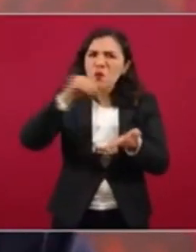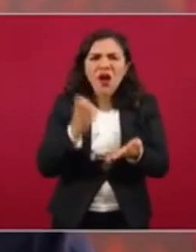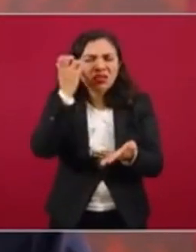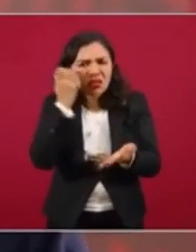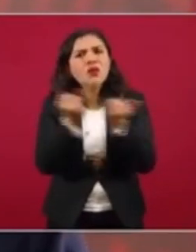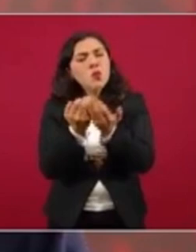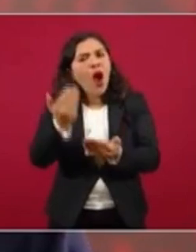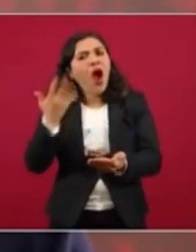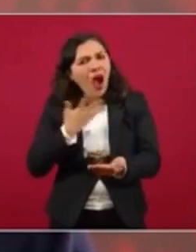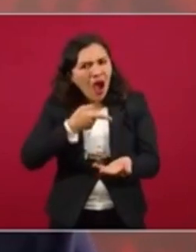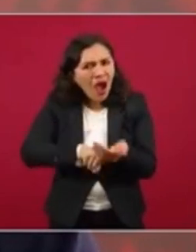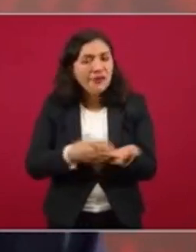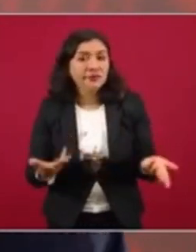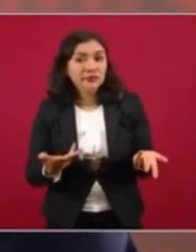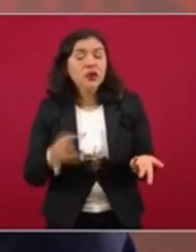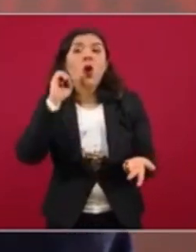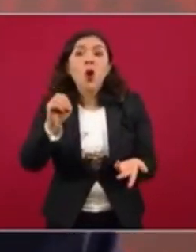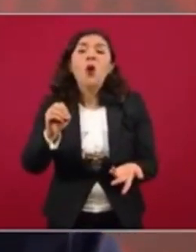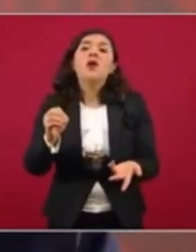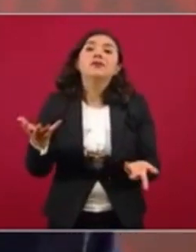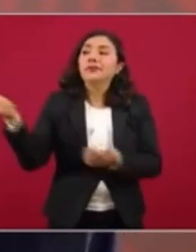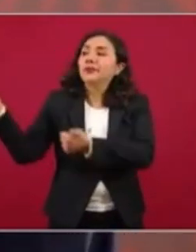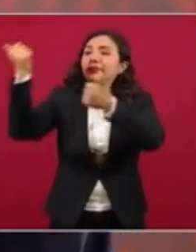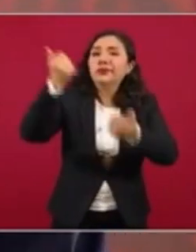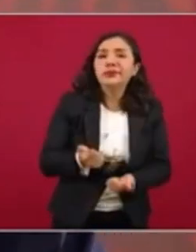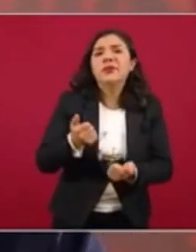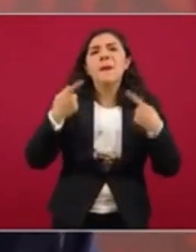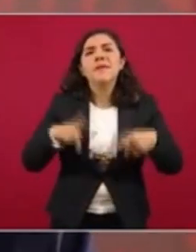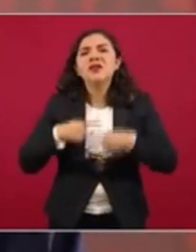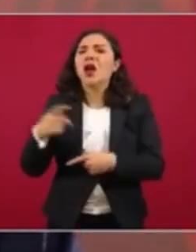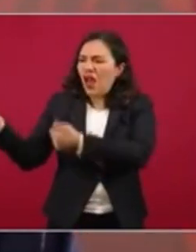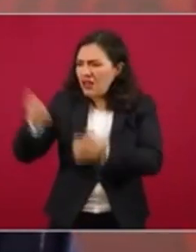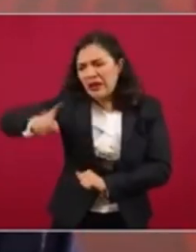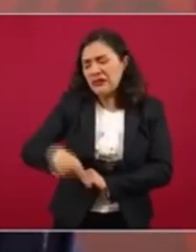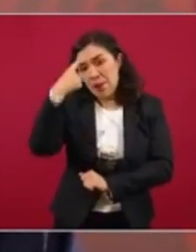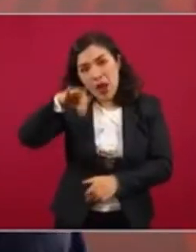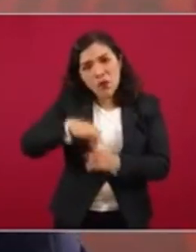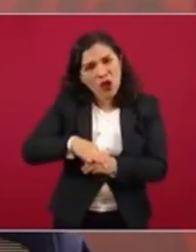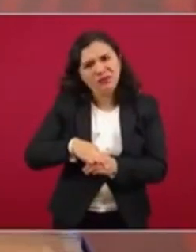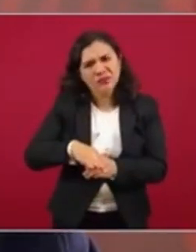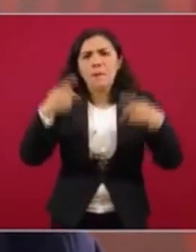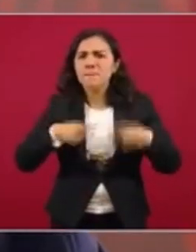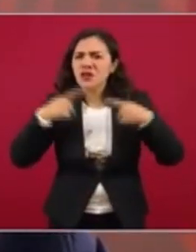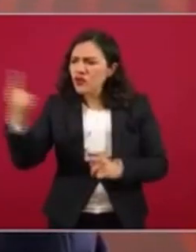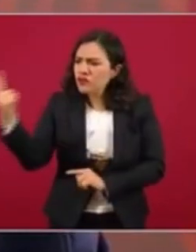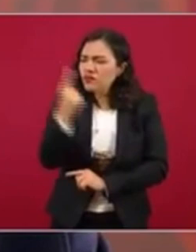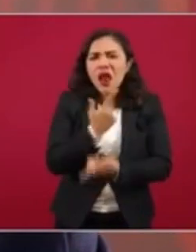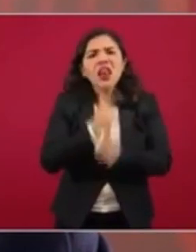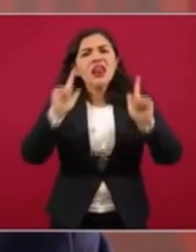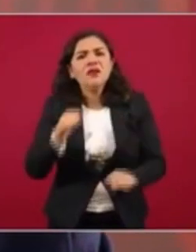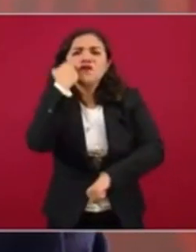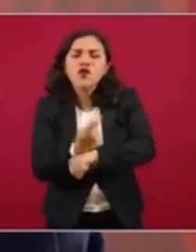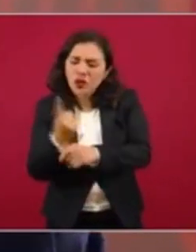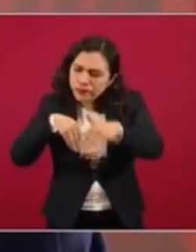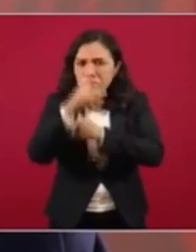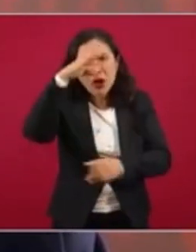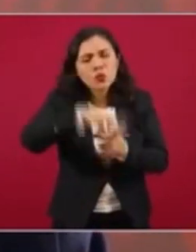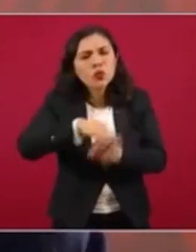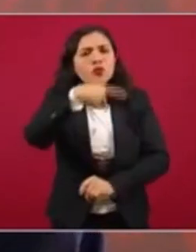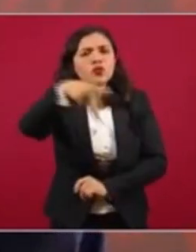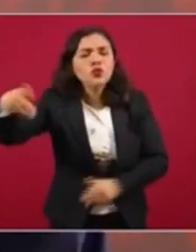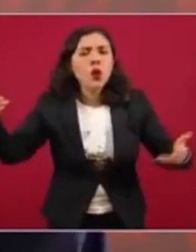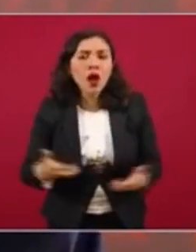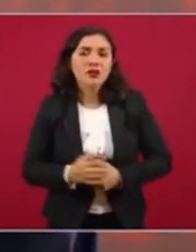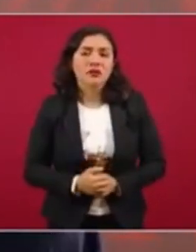hacían. Que no acarreen para votar. Que el ciudadano vaya por su propio pie, por su propia